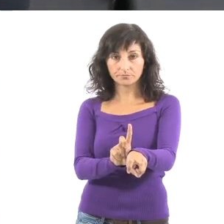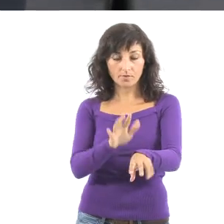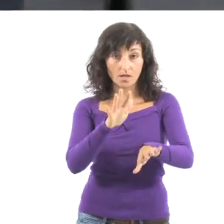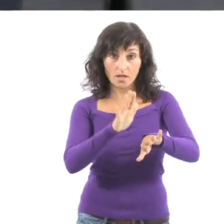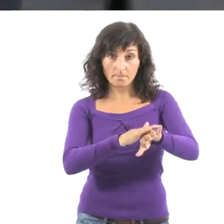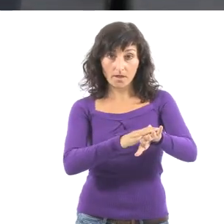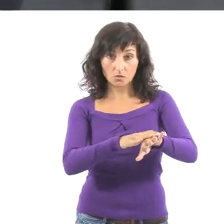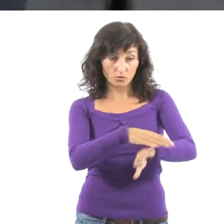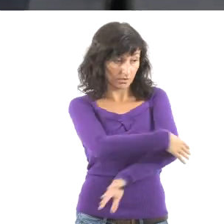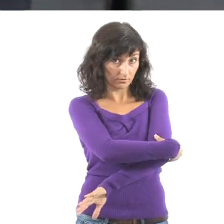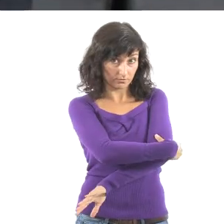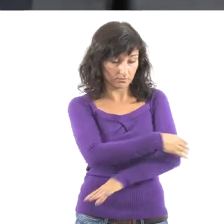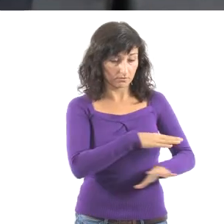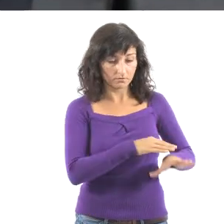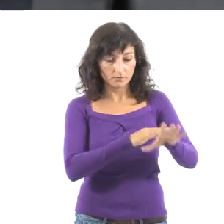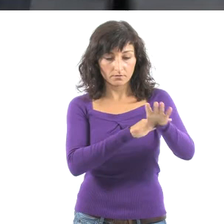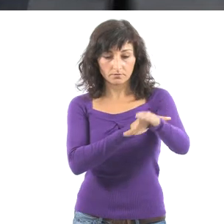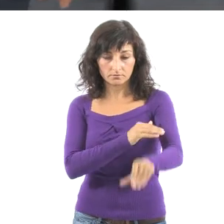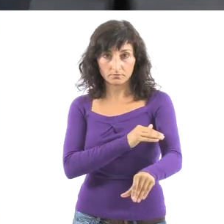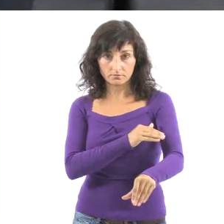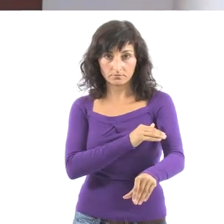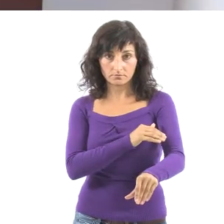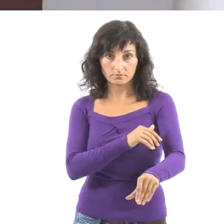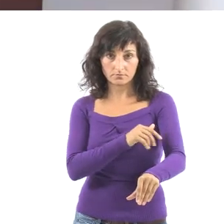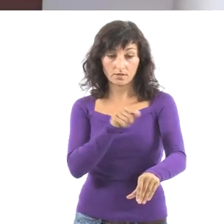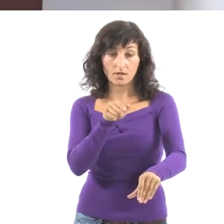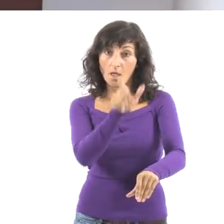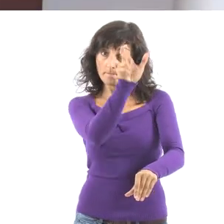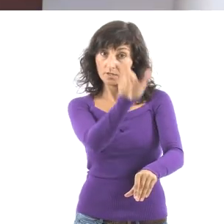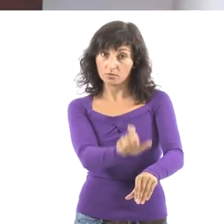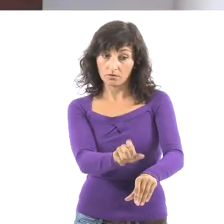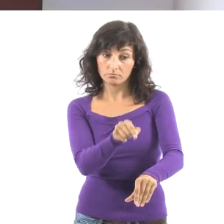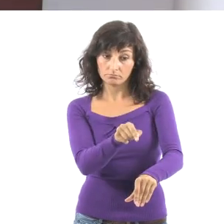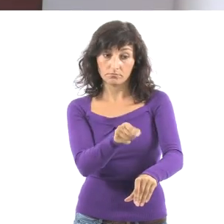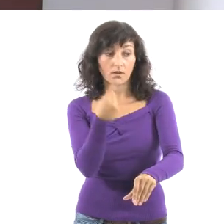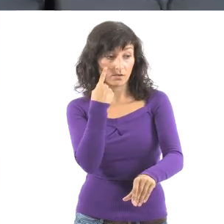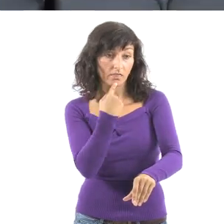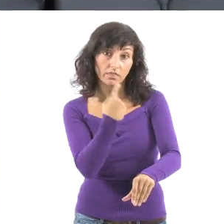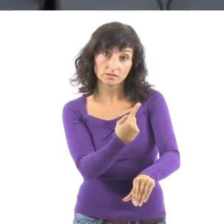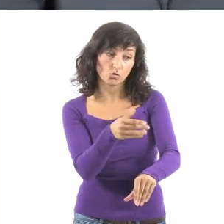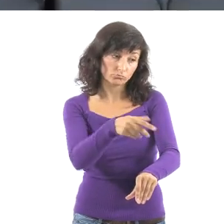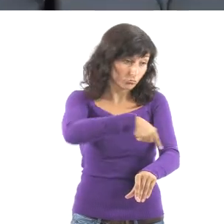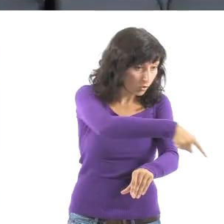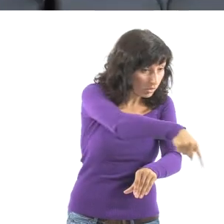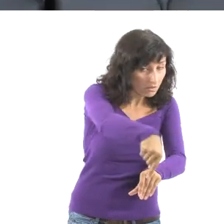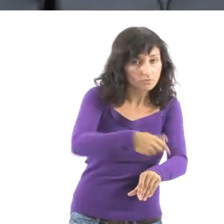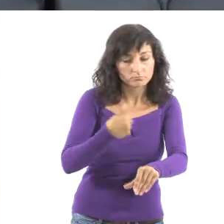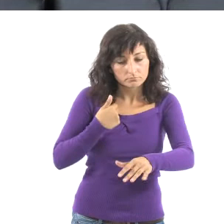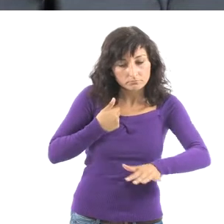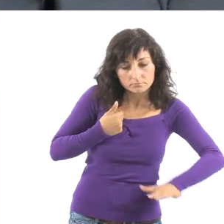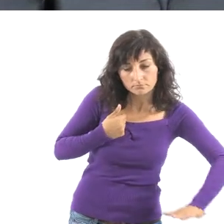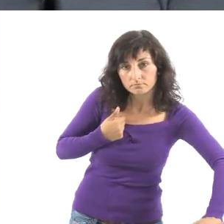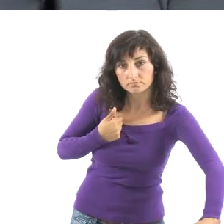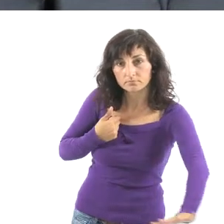mano de sujeción, se coloca sobre el respaldo, indicándole que rodee el asiento, manteniendo el